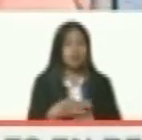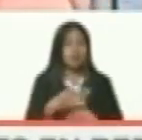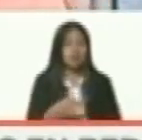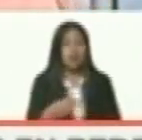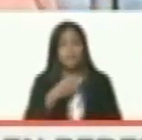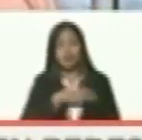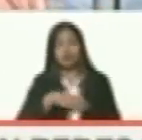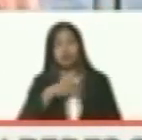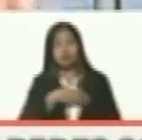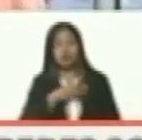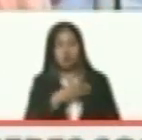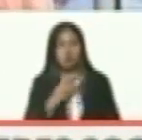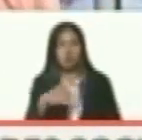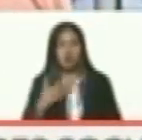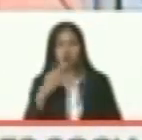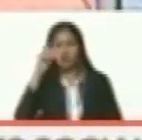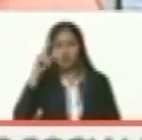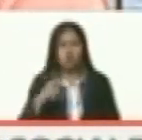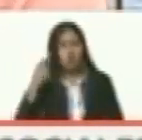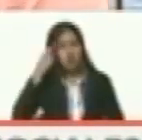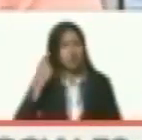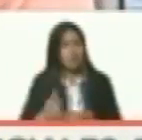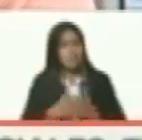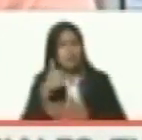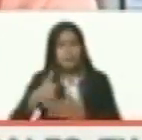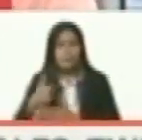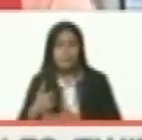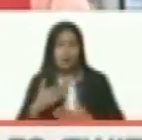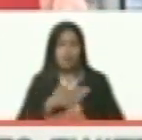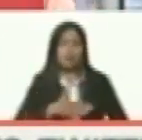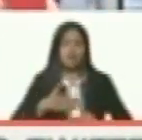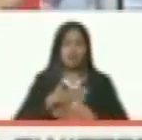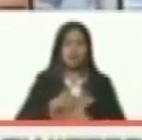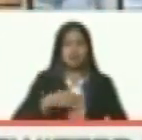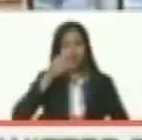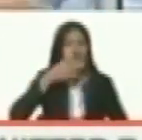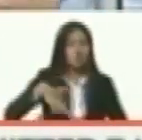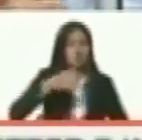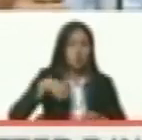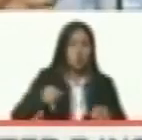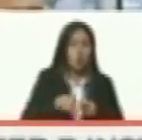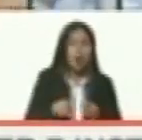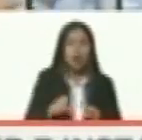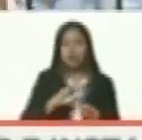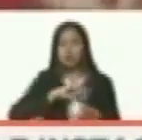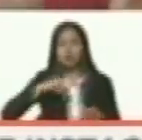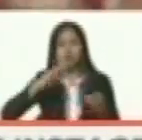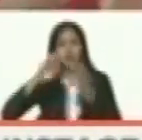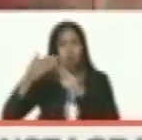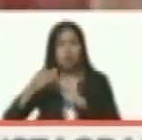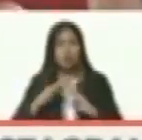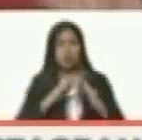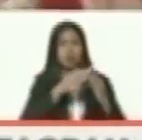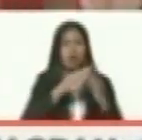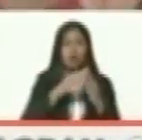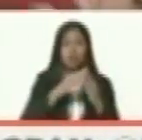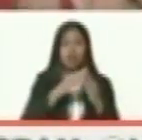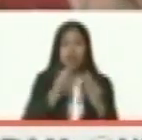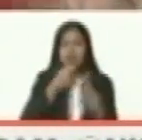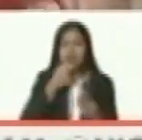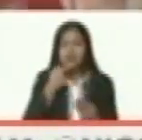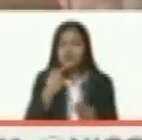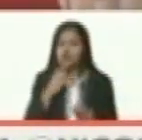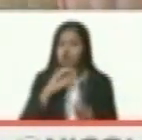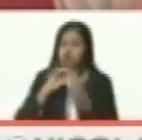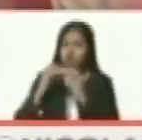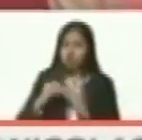como estas se den cada día más para el beneficio de nuestro pueblo y de nuestras comunidades y para el